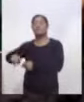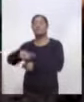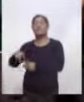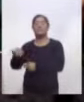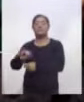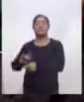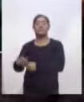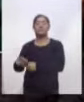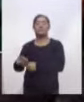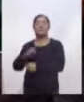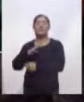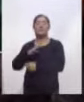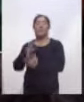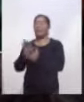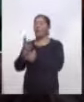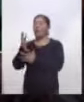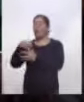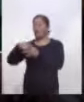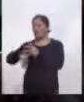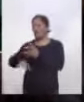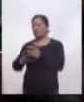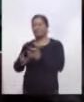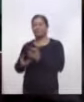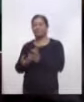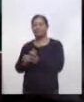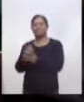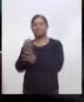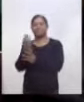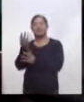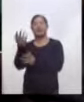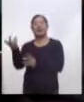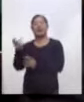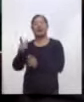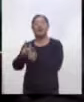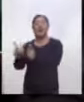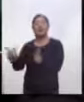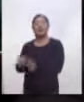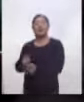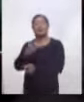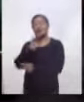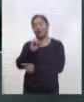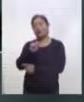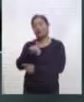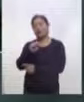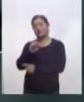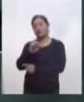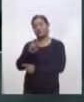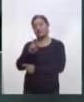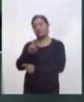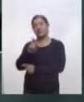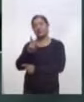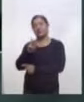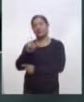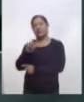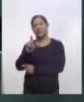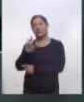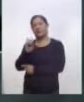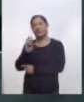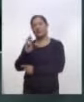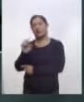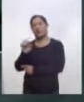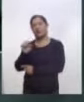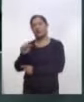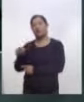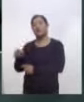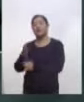grupos conservadores. El mandatario federal consideró que esta coyuntura es utilizada por sus detractores para atacarlo, antes que